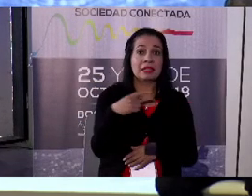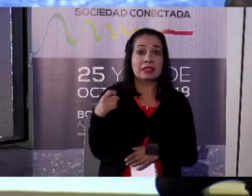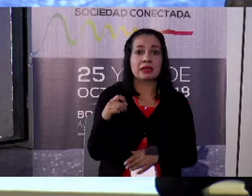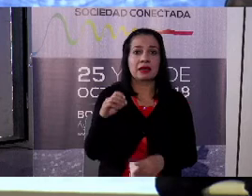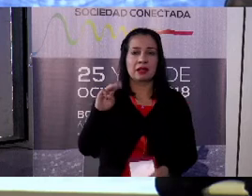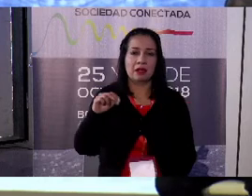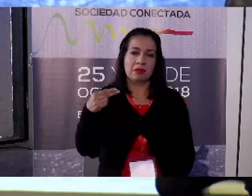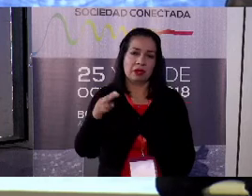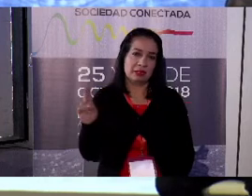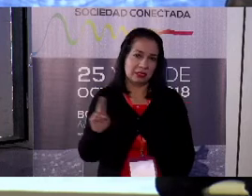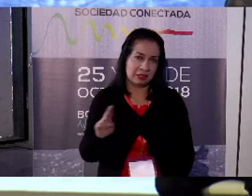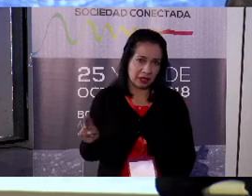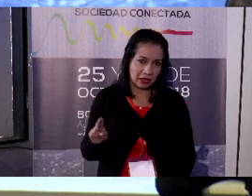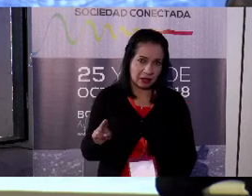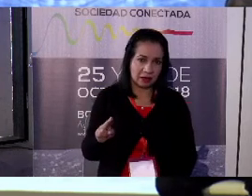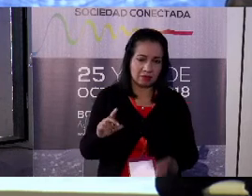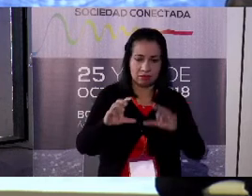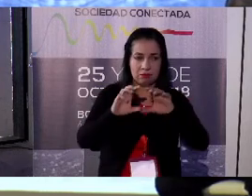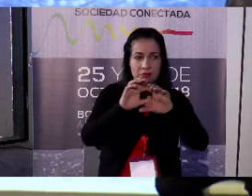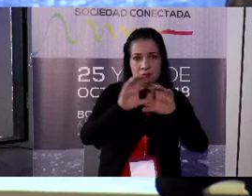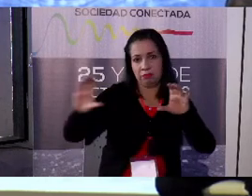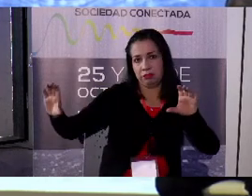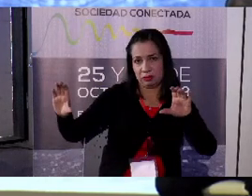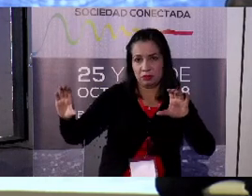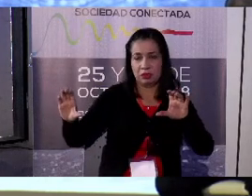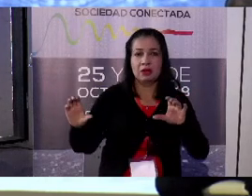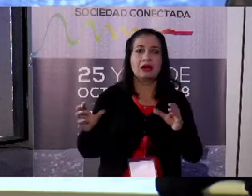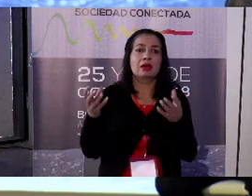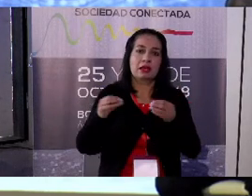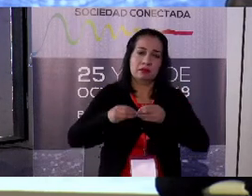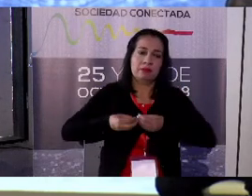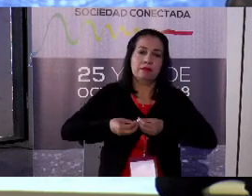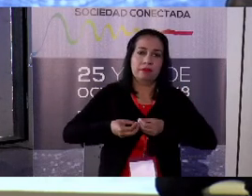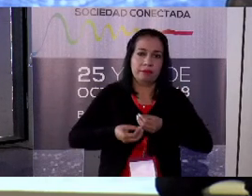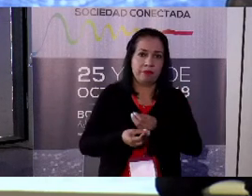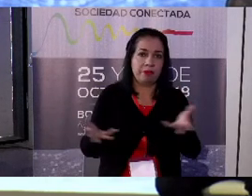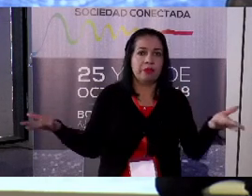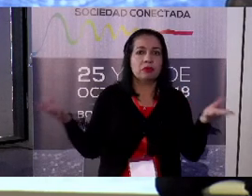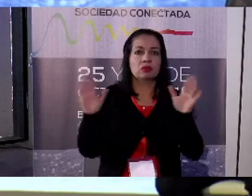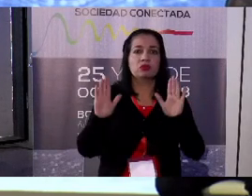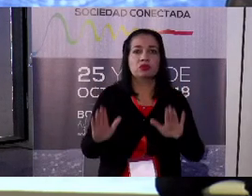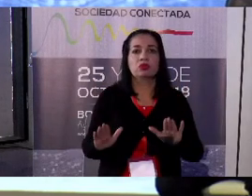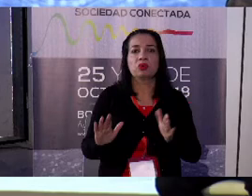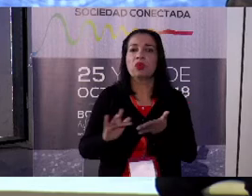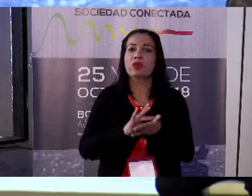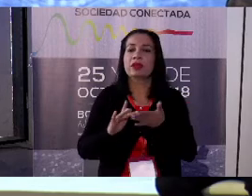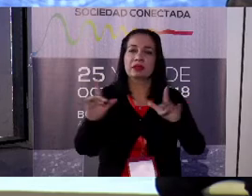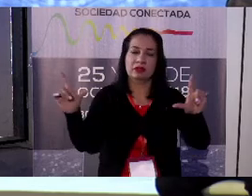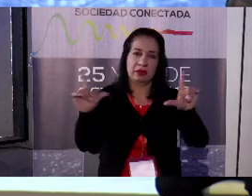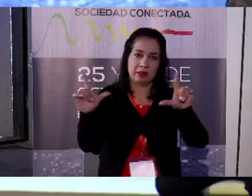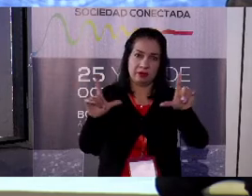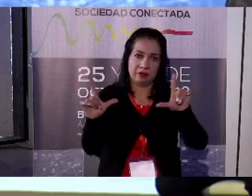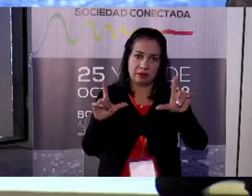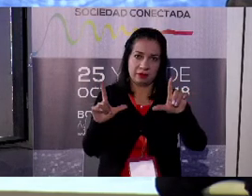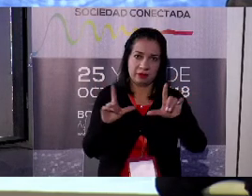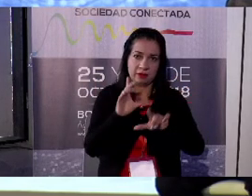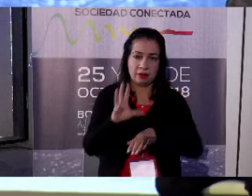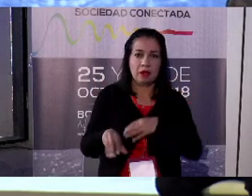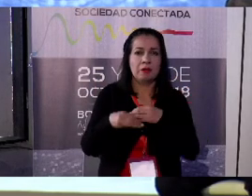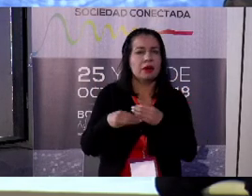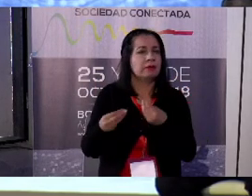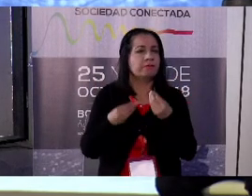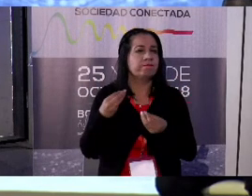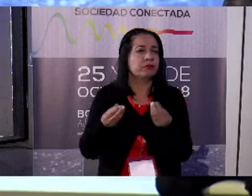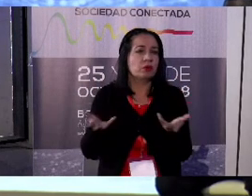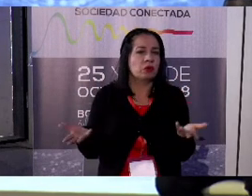mhz estamos pensando liberar esa banda sin la digitalización de la televisión lo demás saldrá de